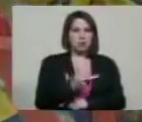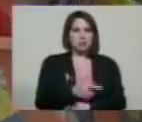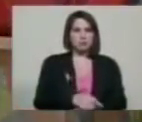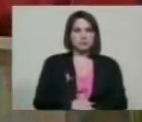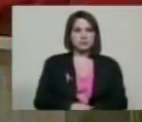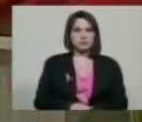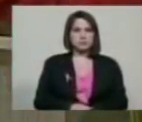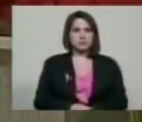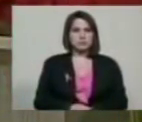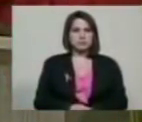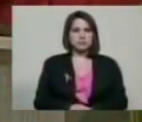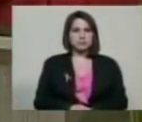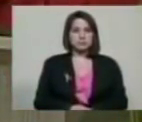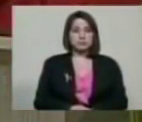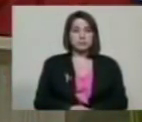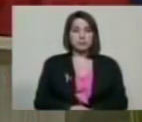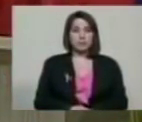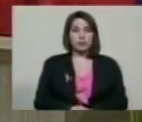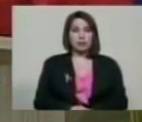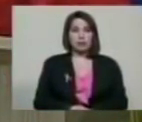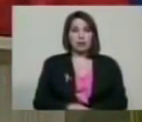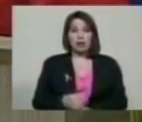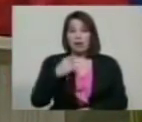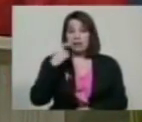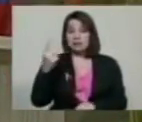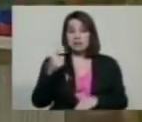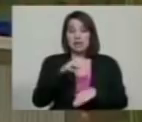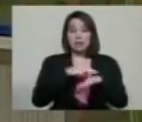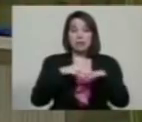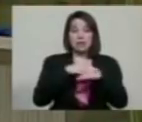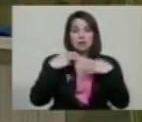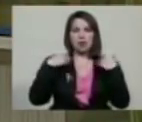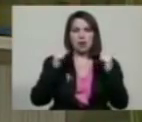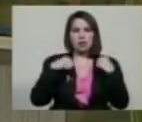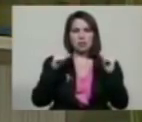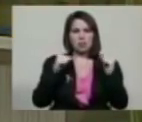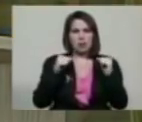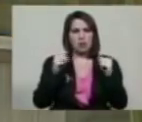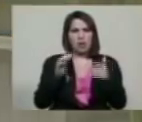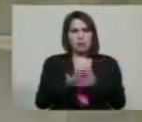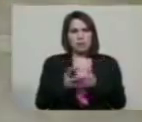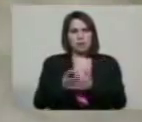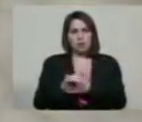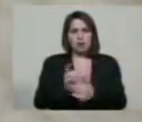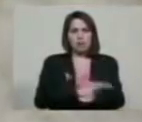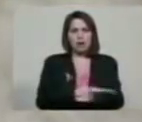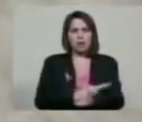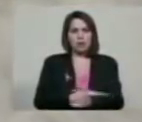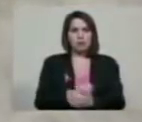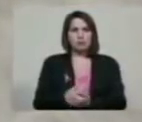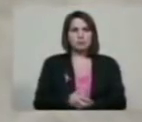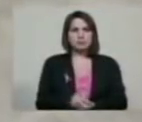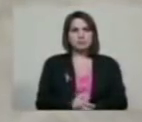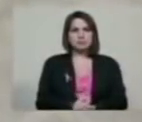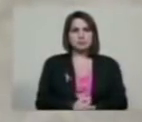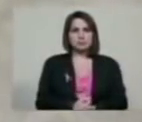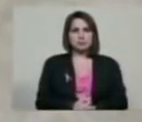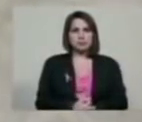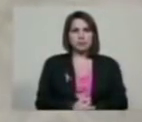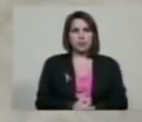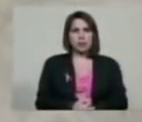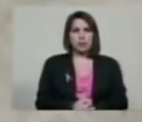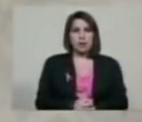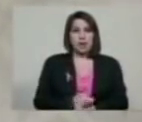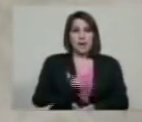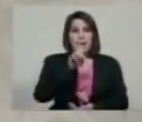Formé parte, le contaba a Pedro Infante ahorita, Aristóbulo, ministro, compañero, hermano. En